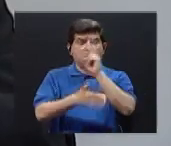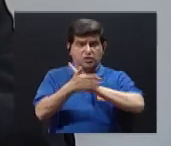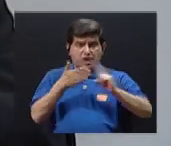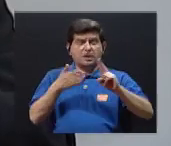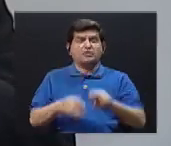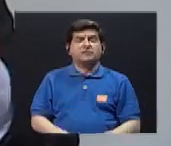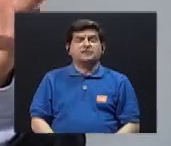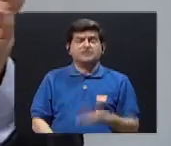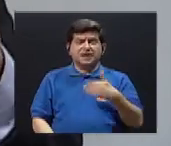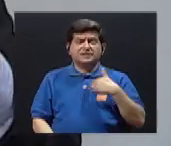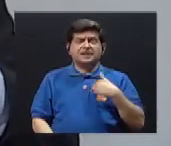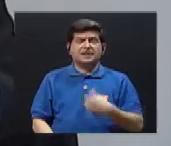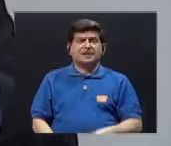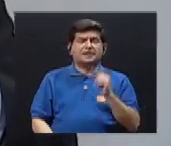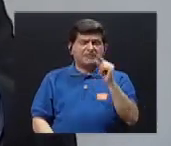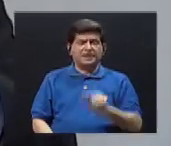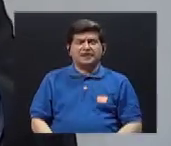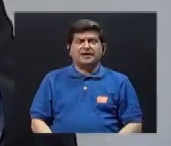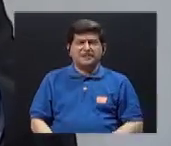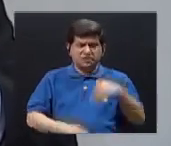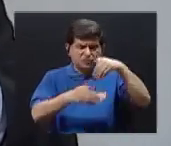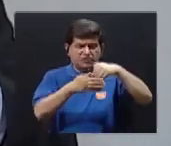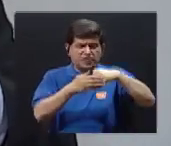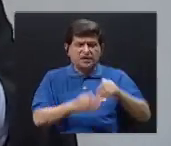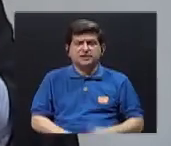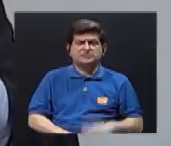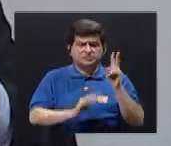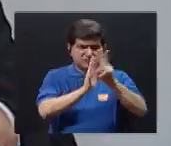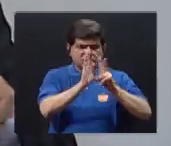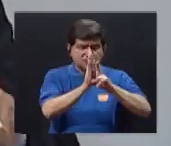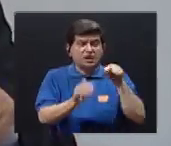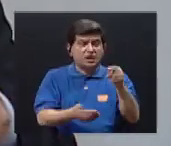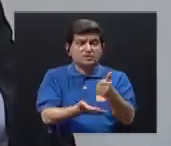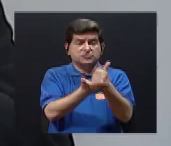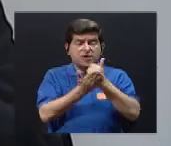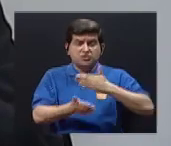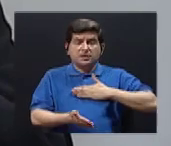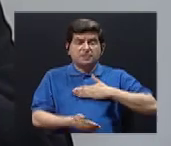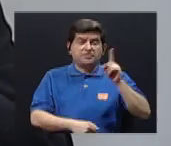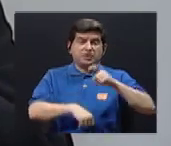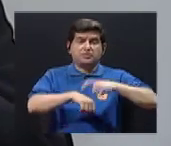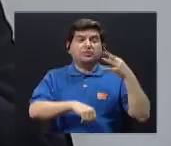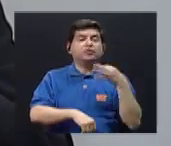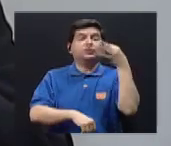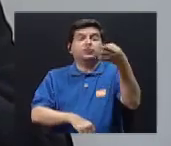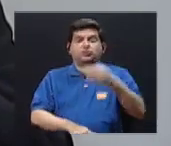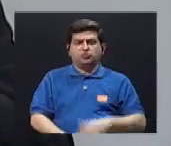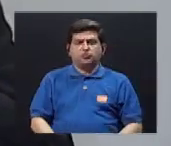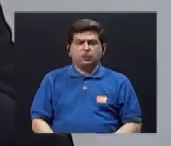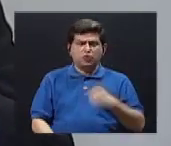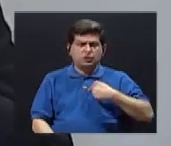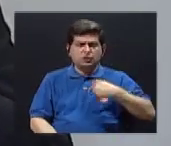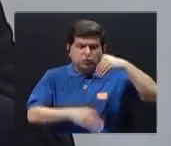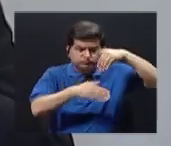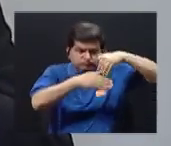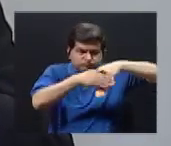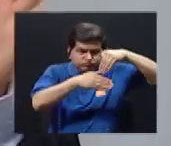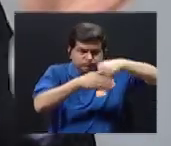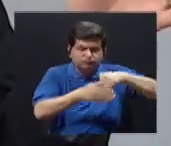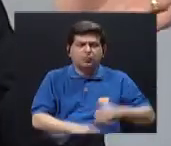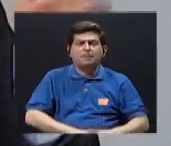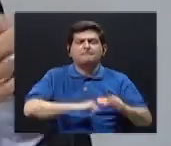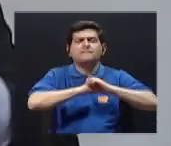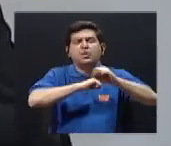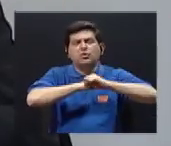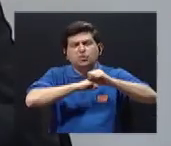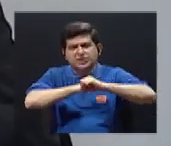U también he tenido una pequeña filmoteca de algunas cosas que yo sabía que esto me va a servir en algún momento. He ido guardando también